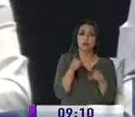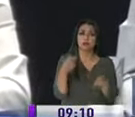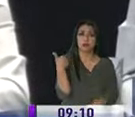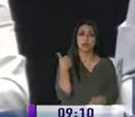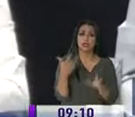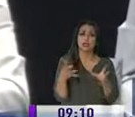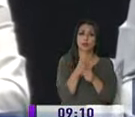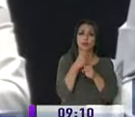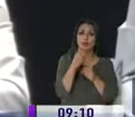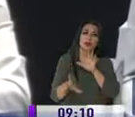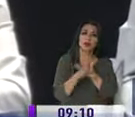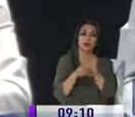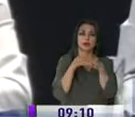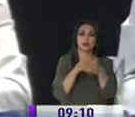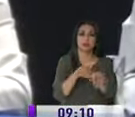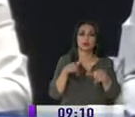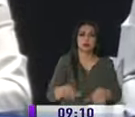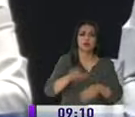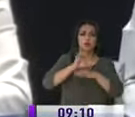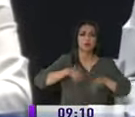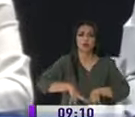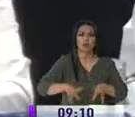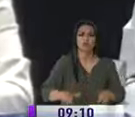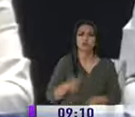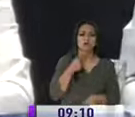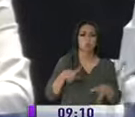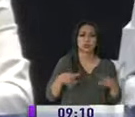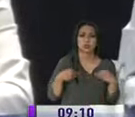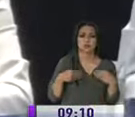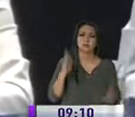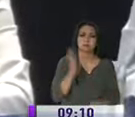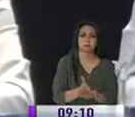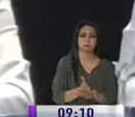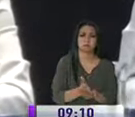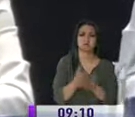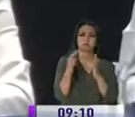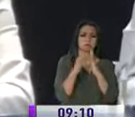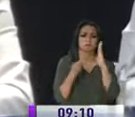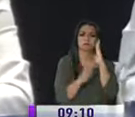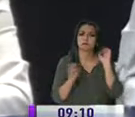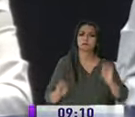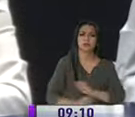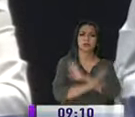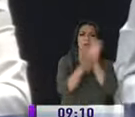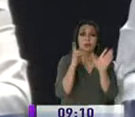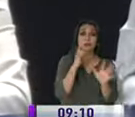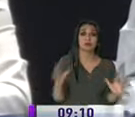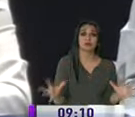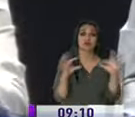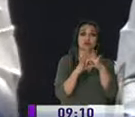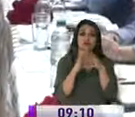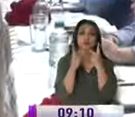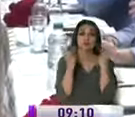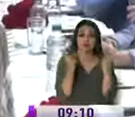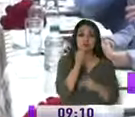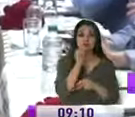Aquí la corrupción no está permitida. Tenemos reglas claras para nuestras alianzas